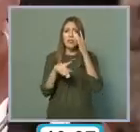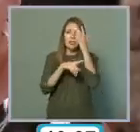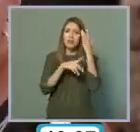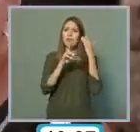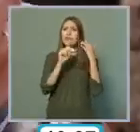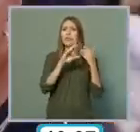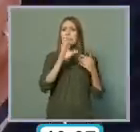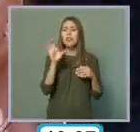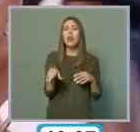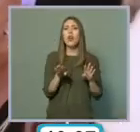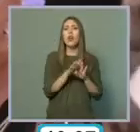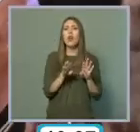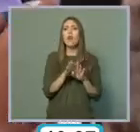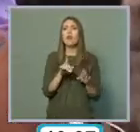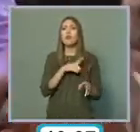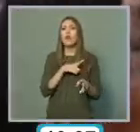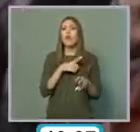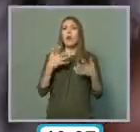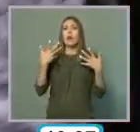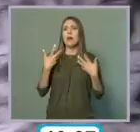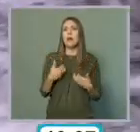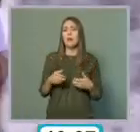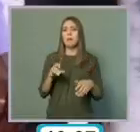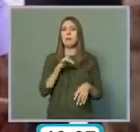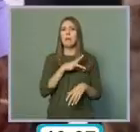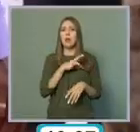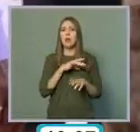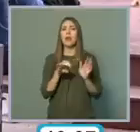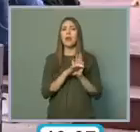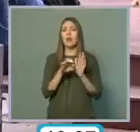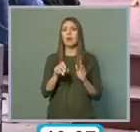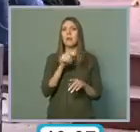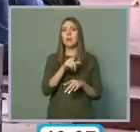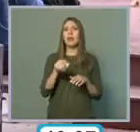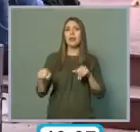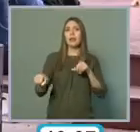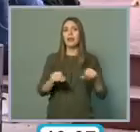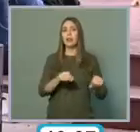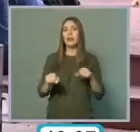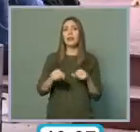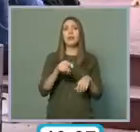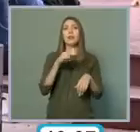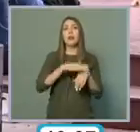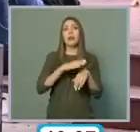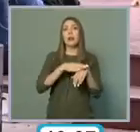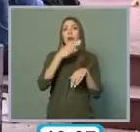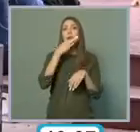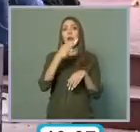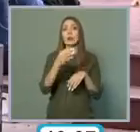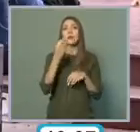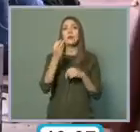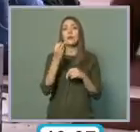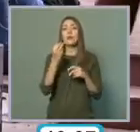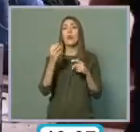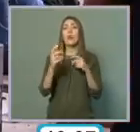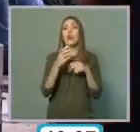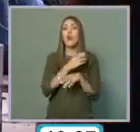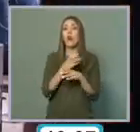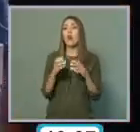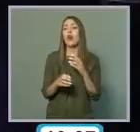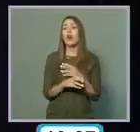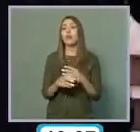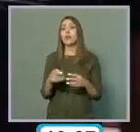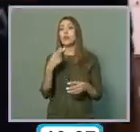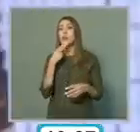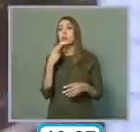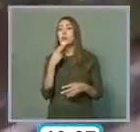lo que Veíamos en el caso, por ejemplo, del temblor, Sí. se reportaban muchos avistamientos o muchas cuestiones de requerimientos